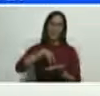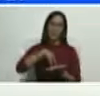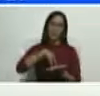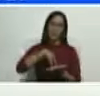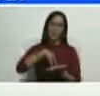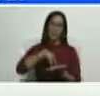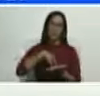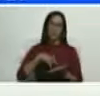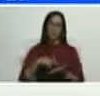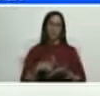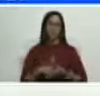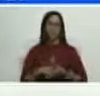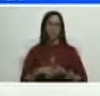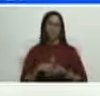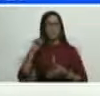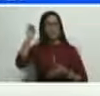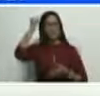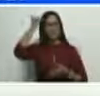carabobo